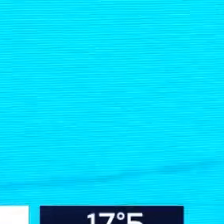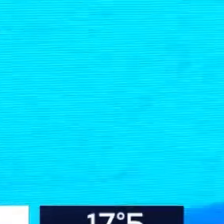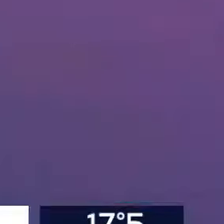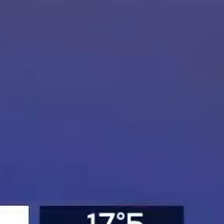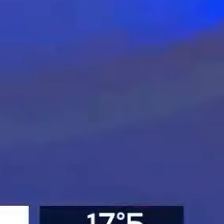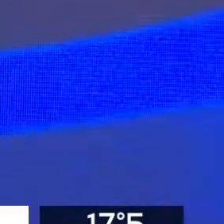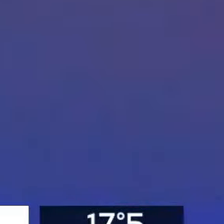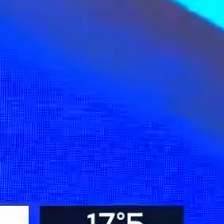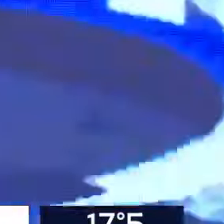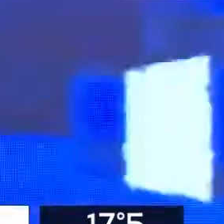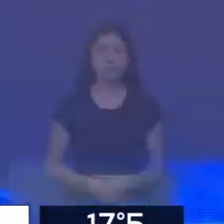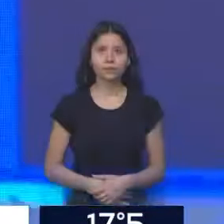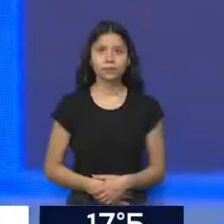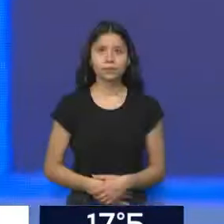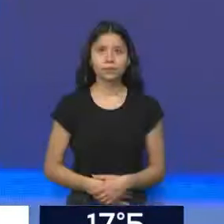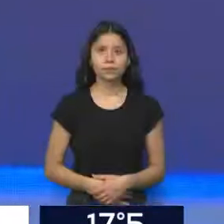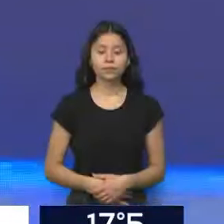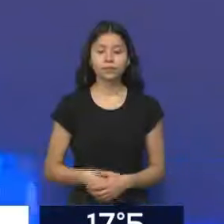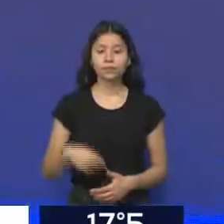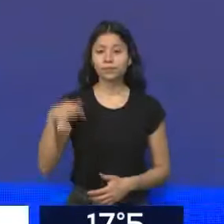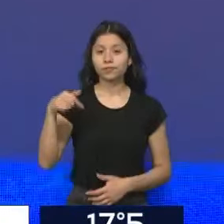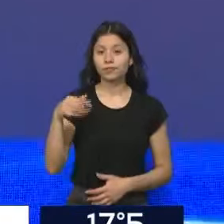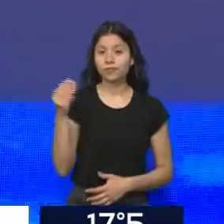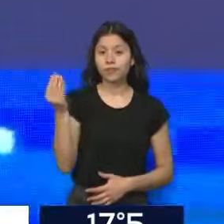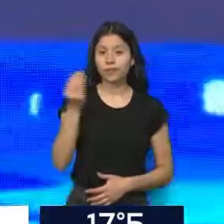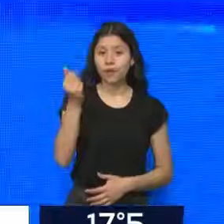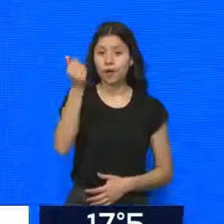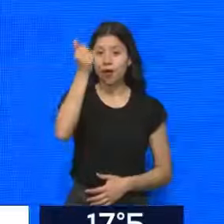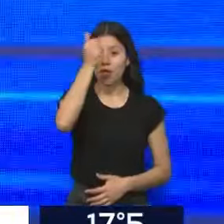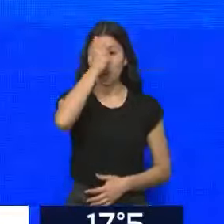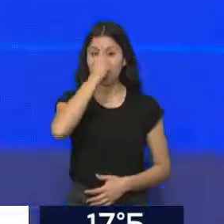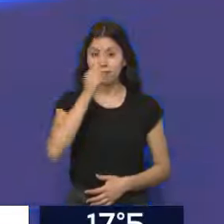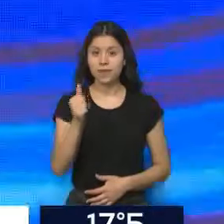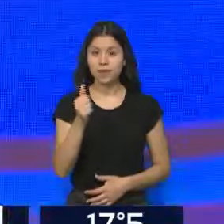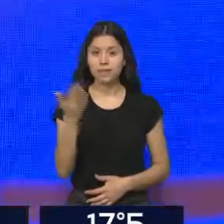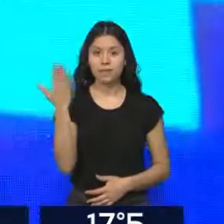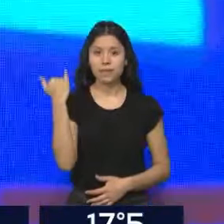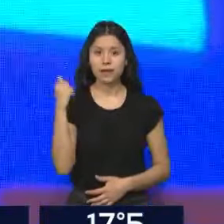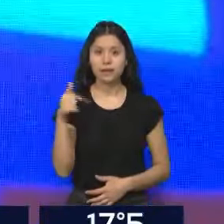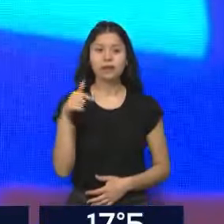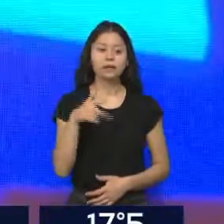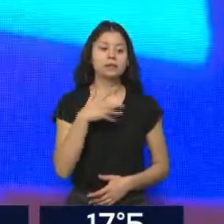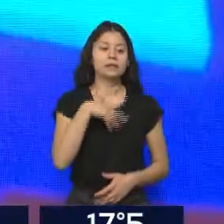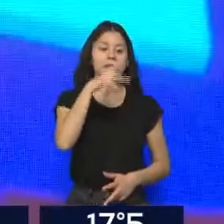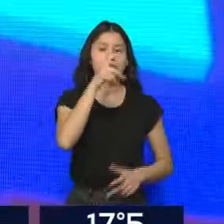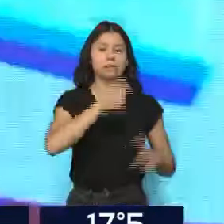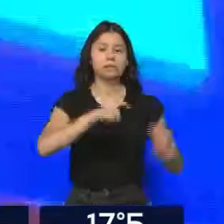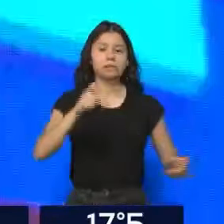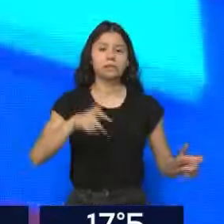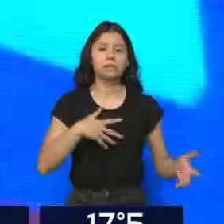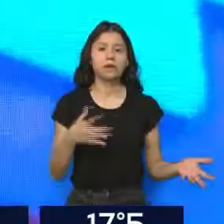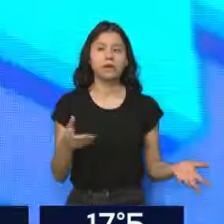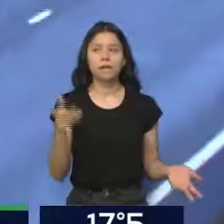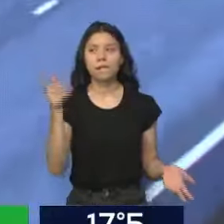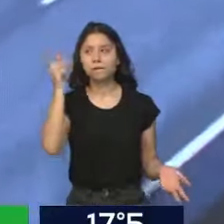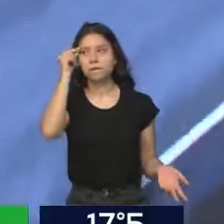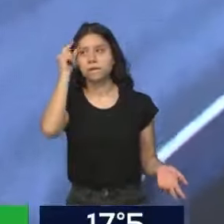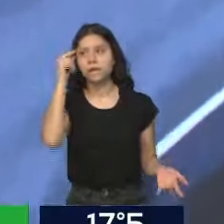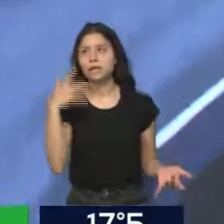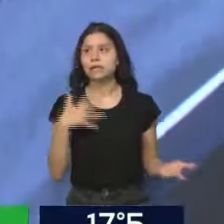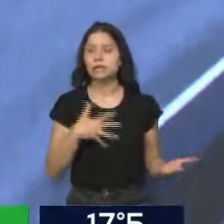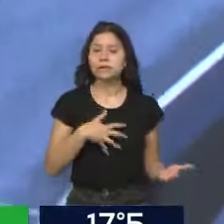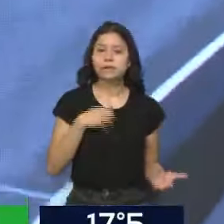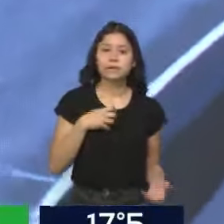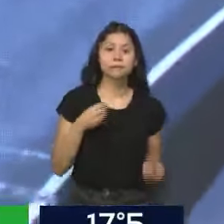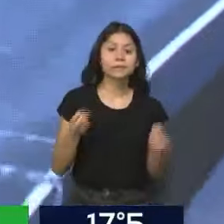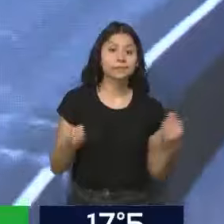automovilistas le saca un poco el dolor de cabeza que ha significado y sigue aún permanente la extraordinaria obra